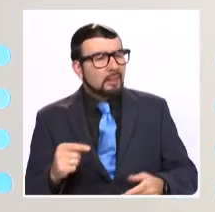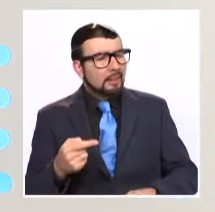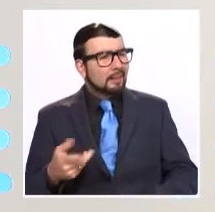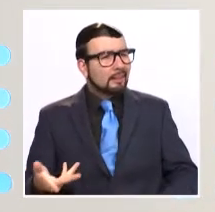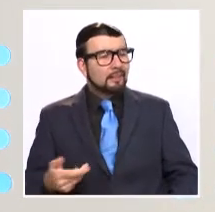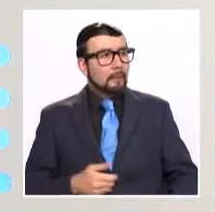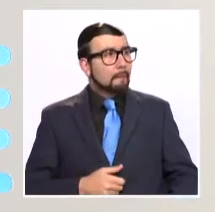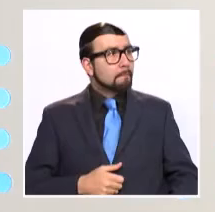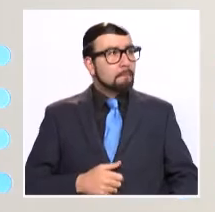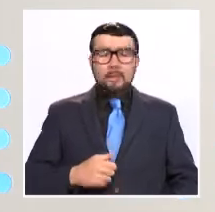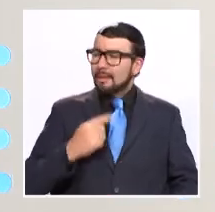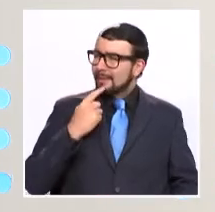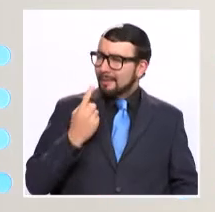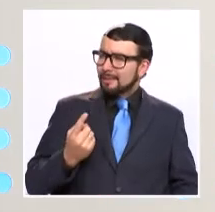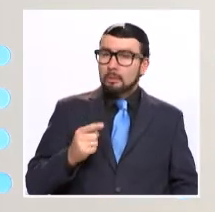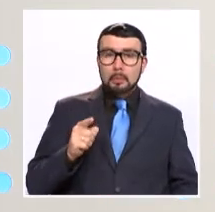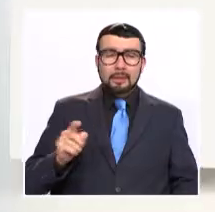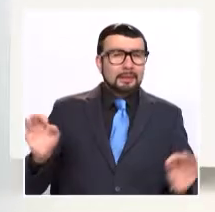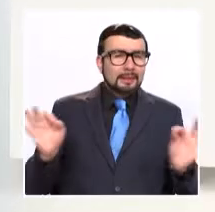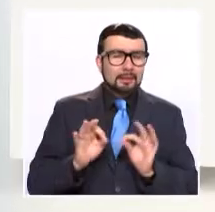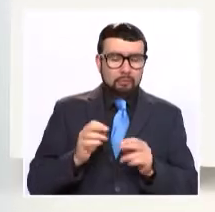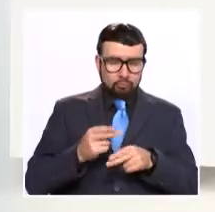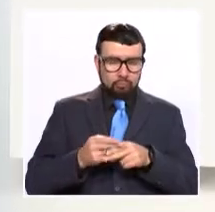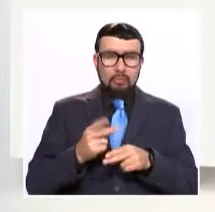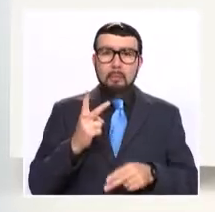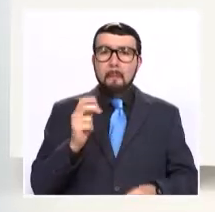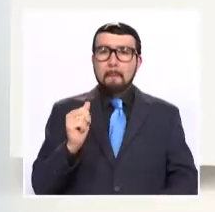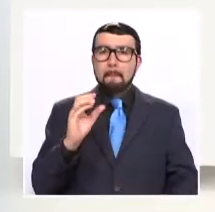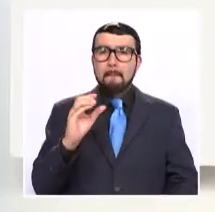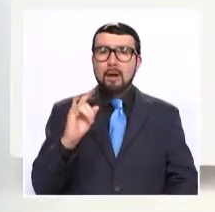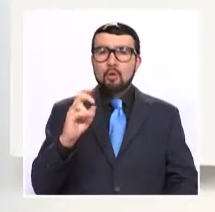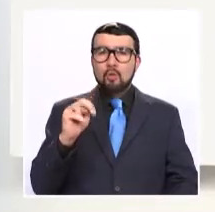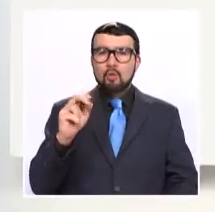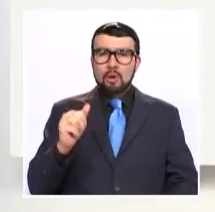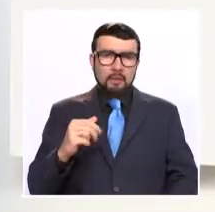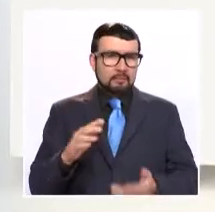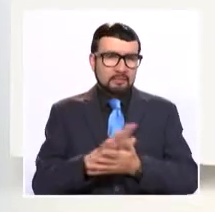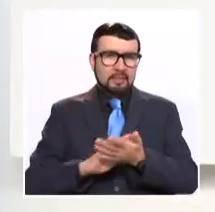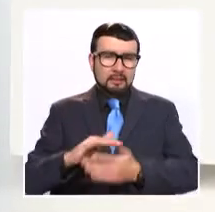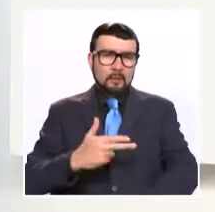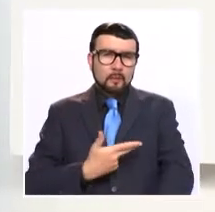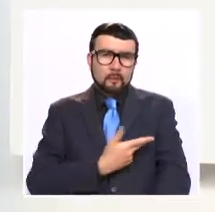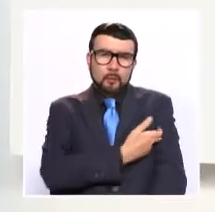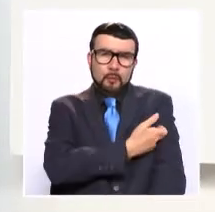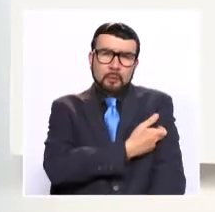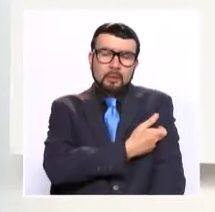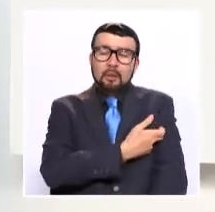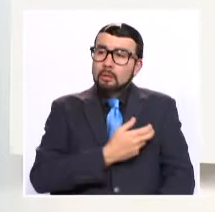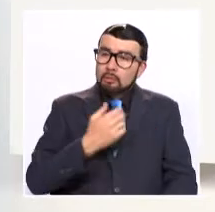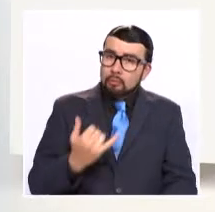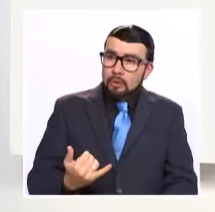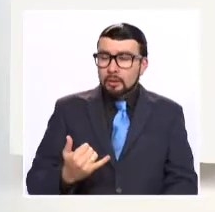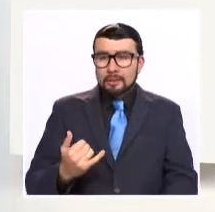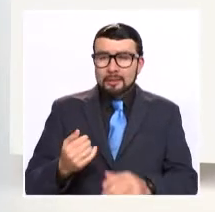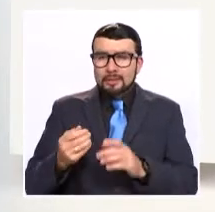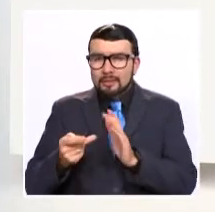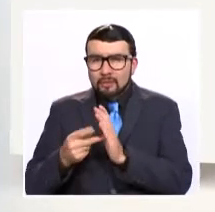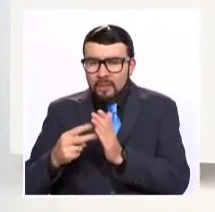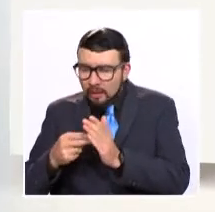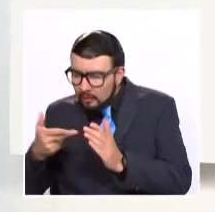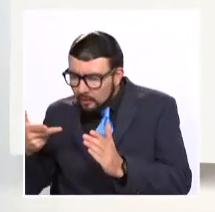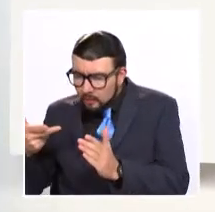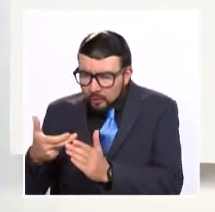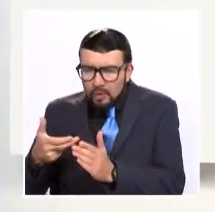Bueno, les podemos decir en términos sencillos que una vacuna es una sustancia compuesta por unos antígenos. Los